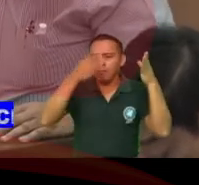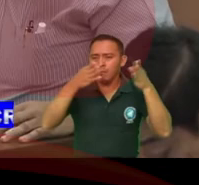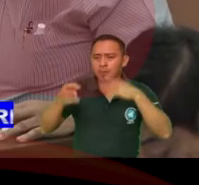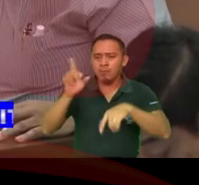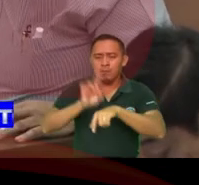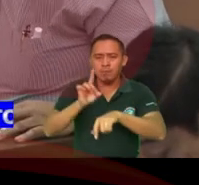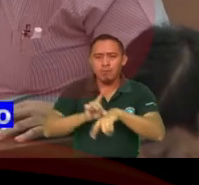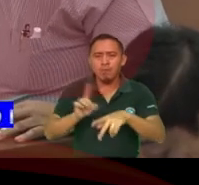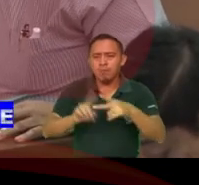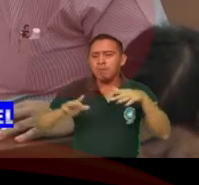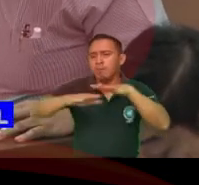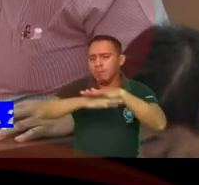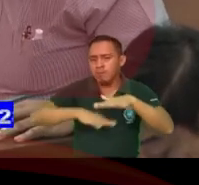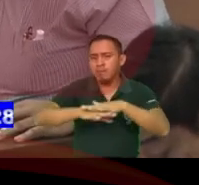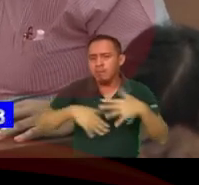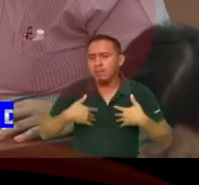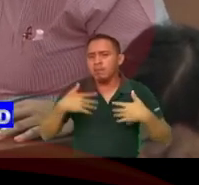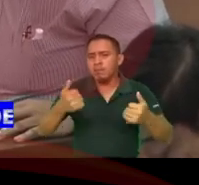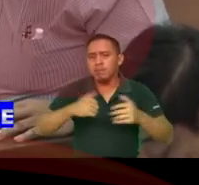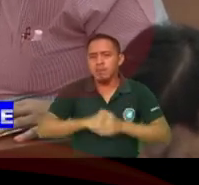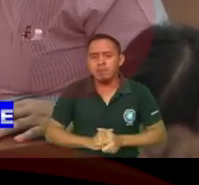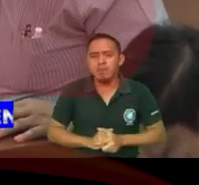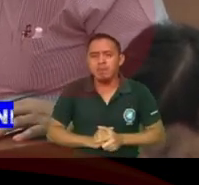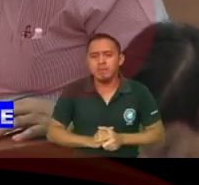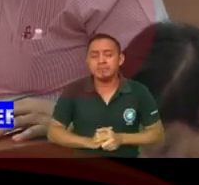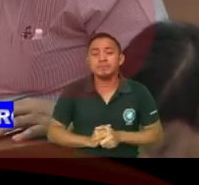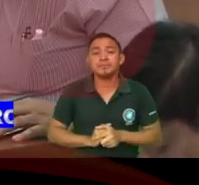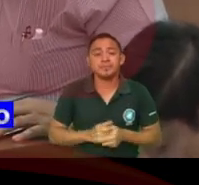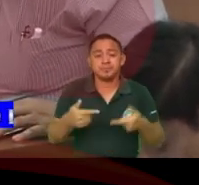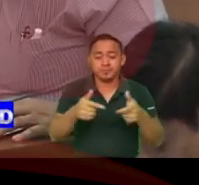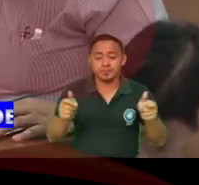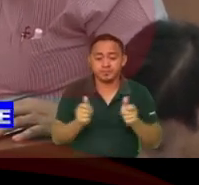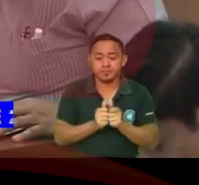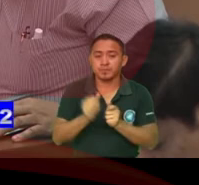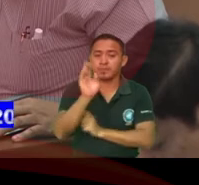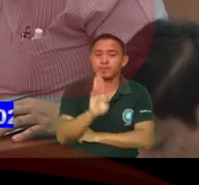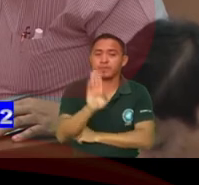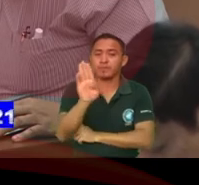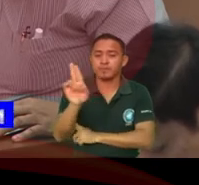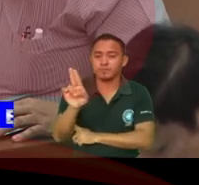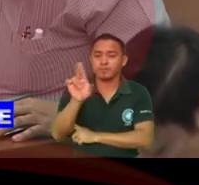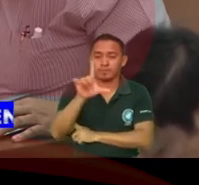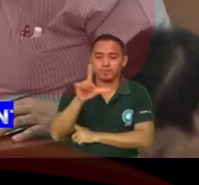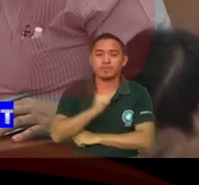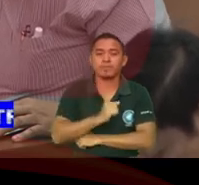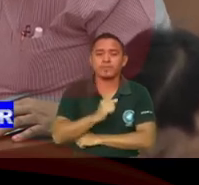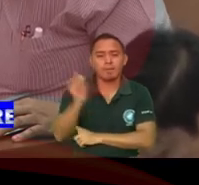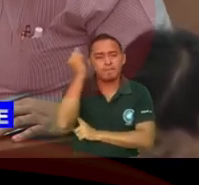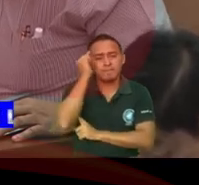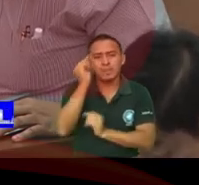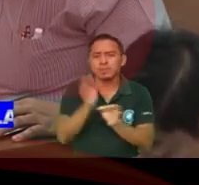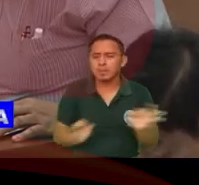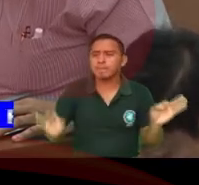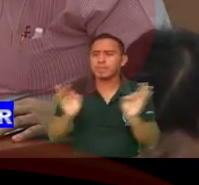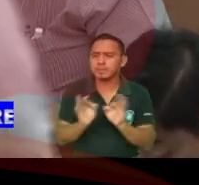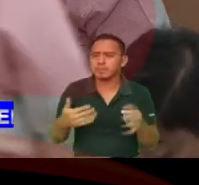público básico de salud. La bancada BUL considera imprescindible la inversión